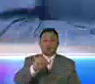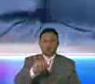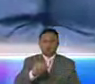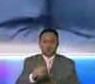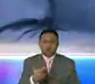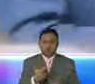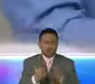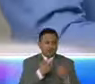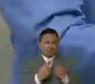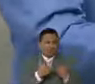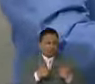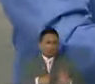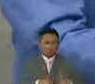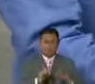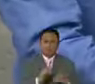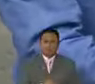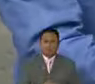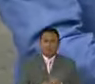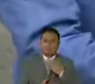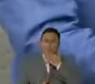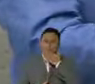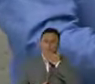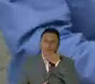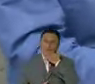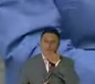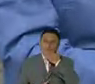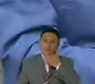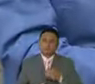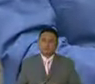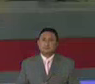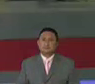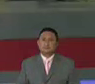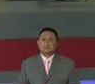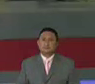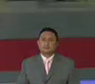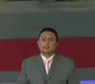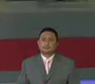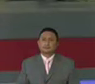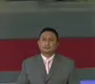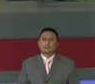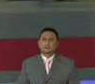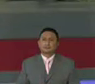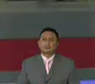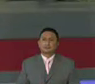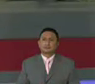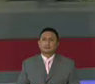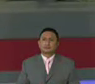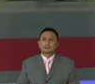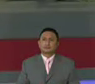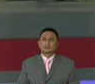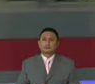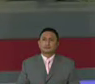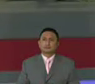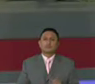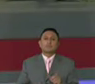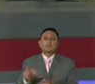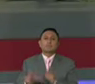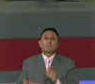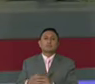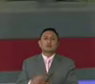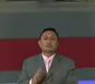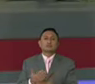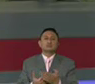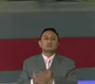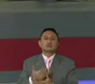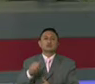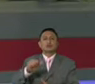diálogos seguirán. En Quito, informó Andrea Orbe. Los moradores del sector de Nueva Aurora, en el sur